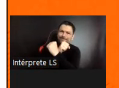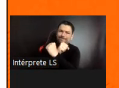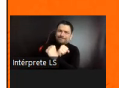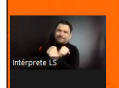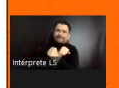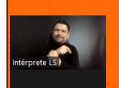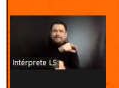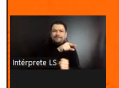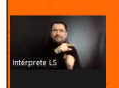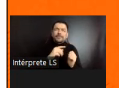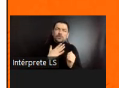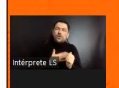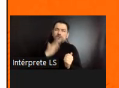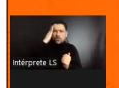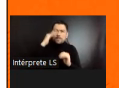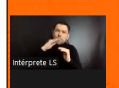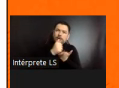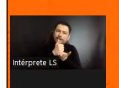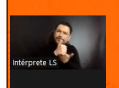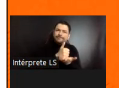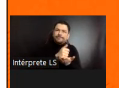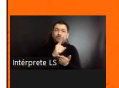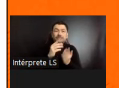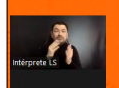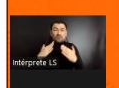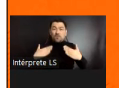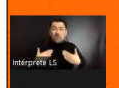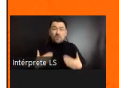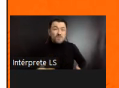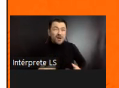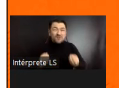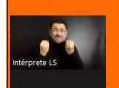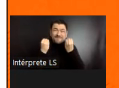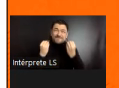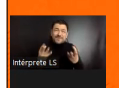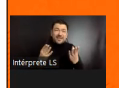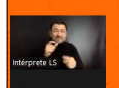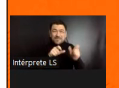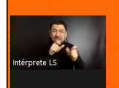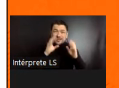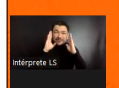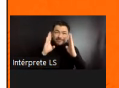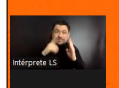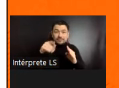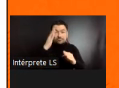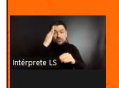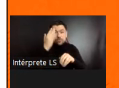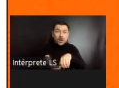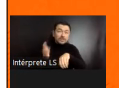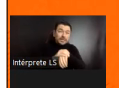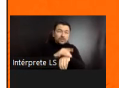Cuando se trata del recurso humano, a veces esas especialidades necesarias no existen como tal